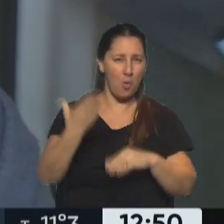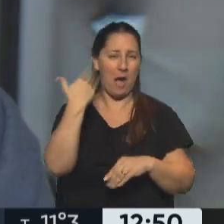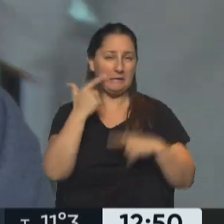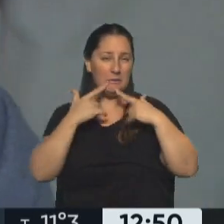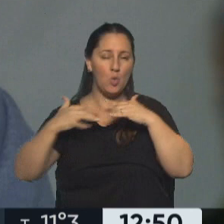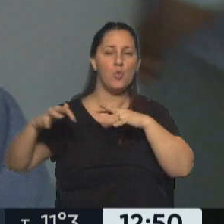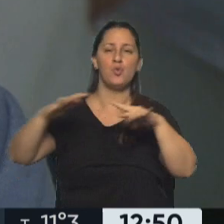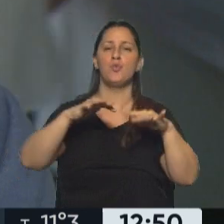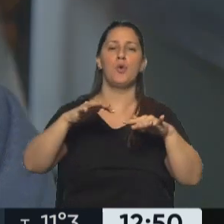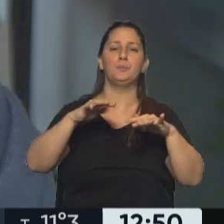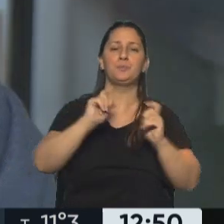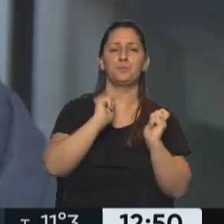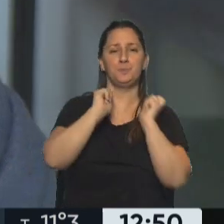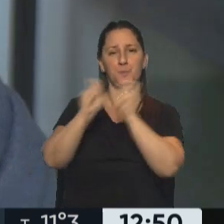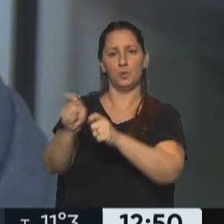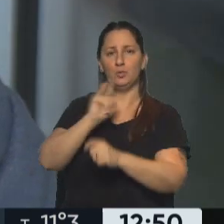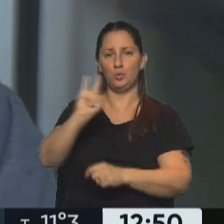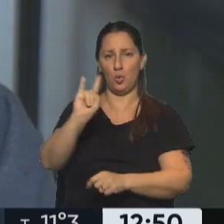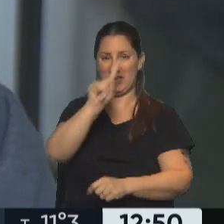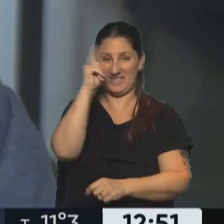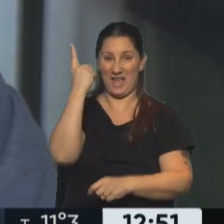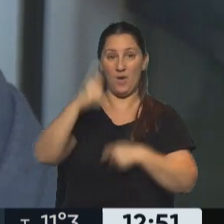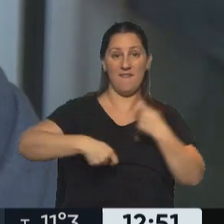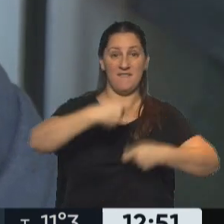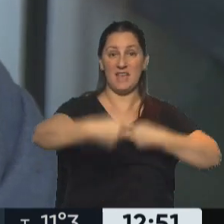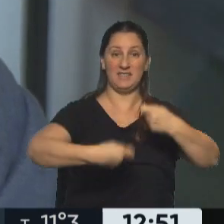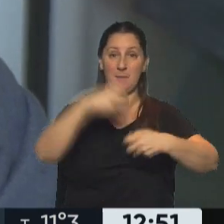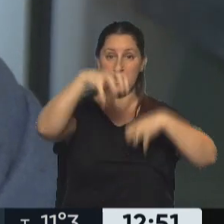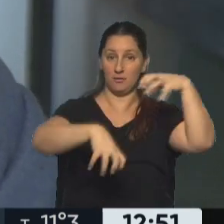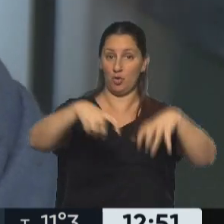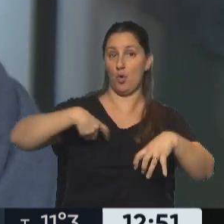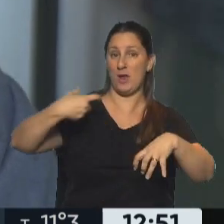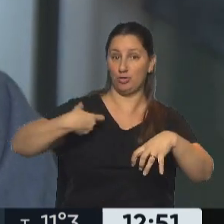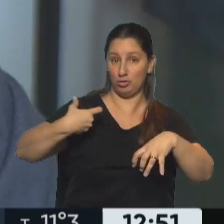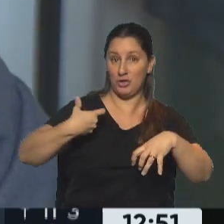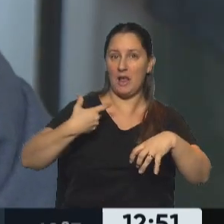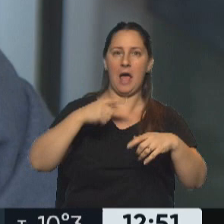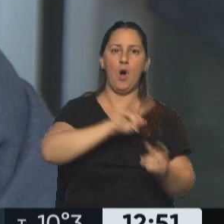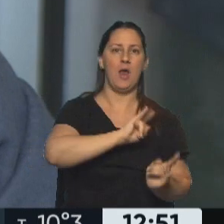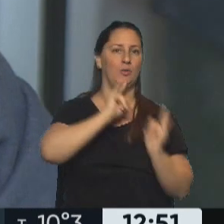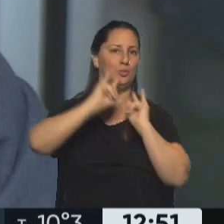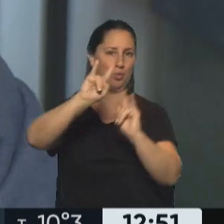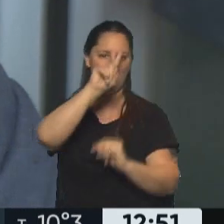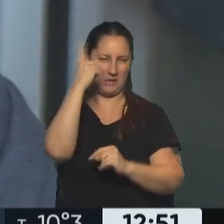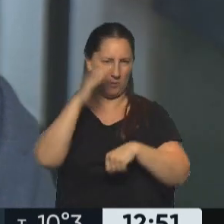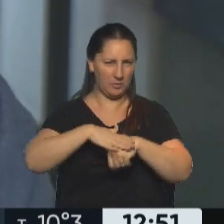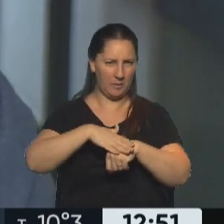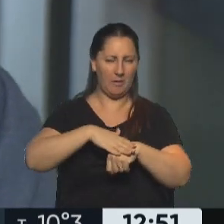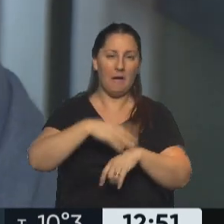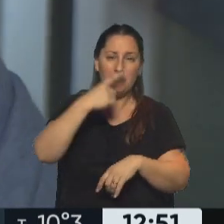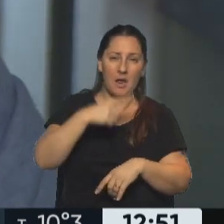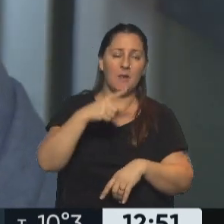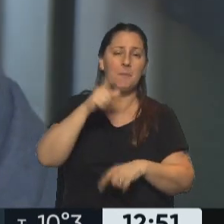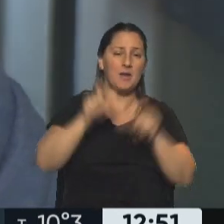iba a trasladar al Estado todos los fondos que financian las obras sociales con las prestaciones. La verdad que ninguna de las personas con